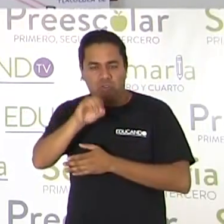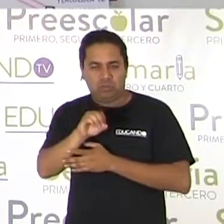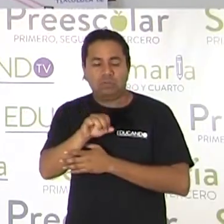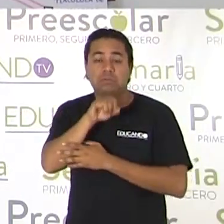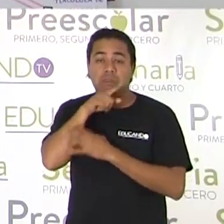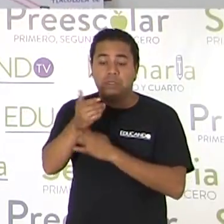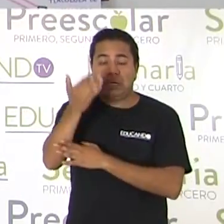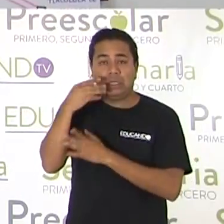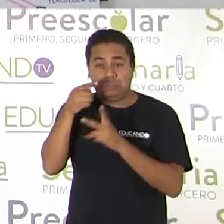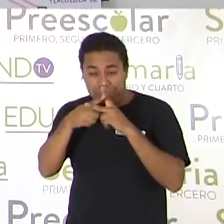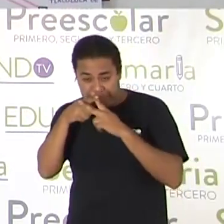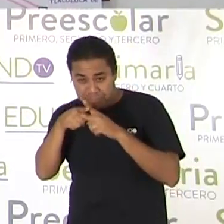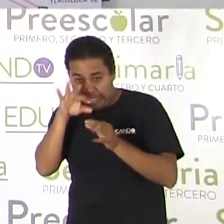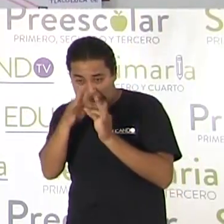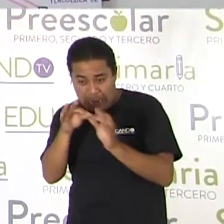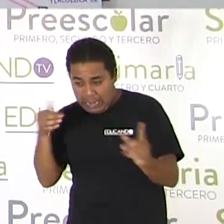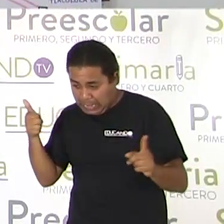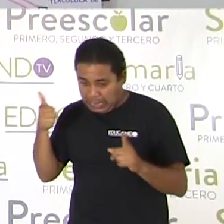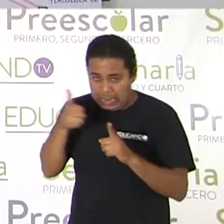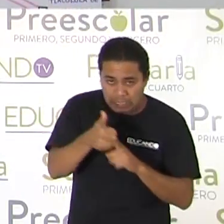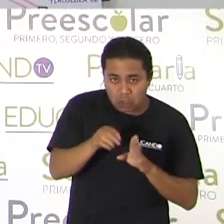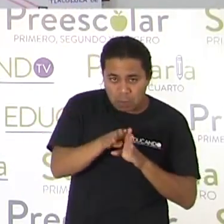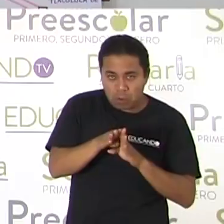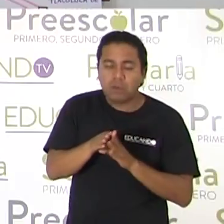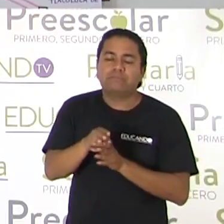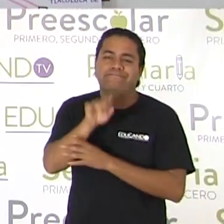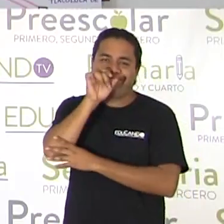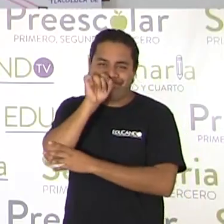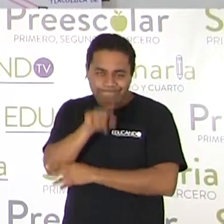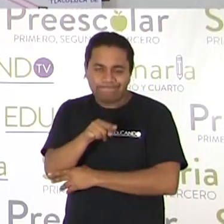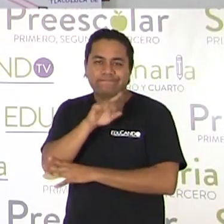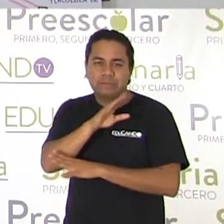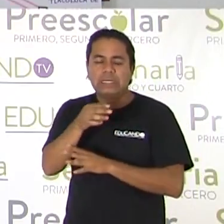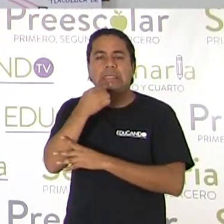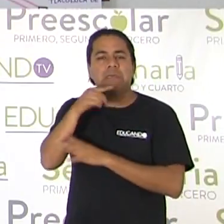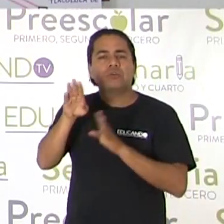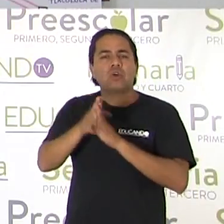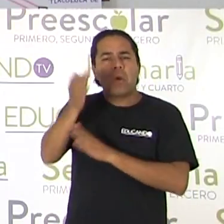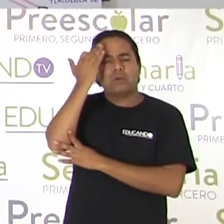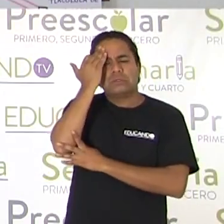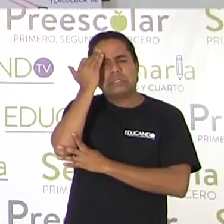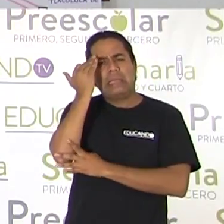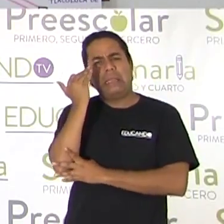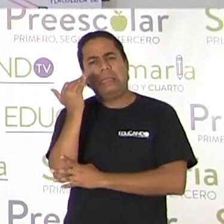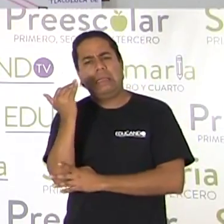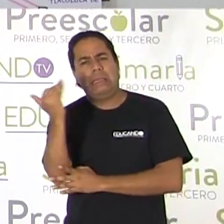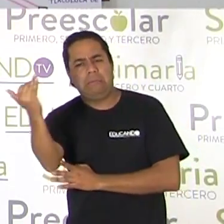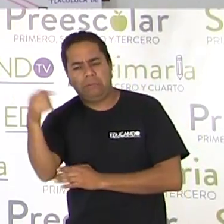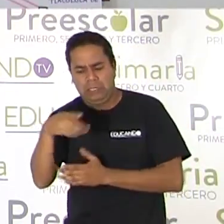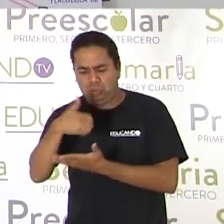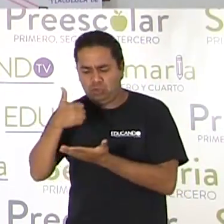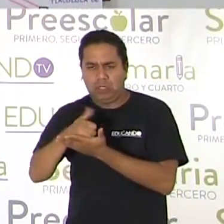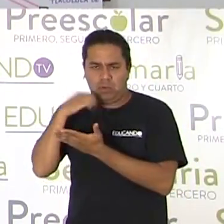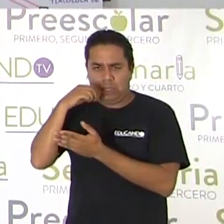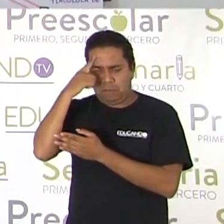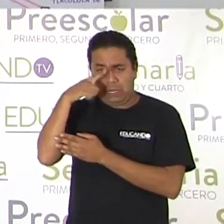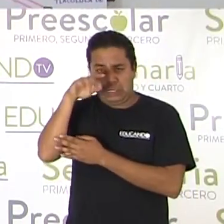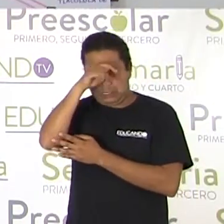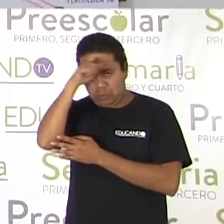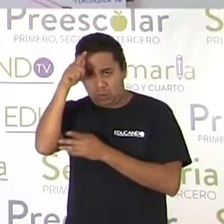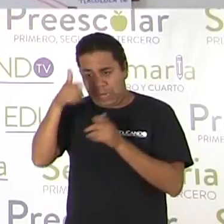también nos preguntamos cómo calculamos el tiempo también que nos llevaríamos de la capital a Tlacolula